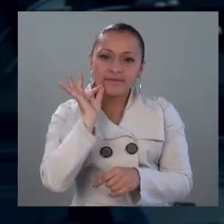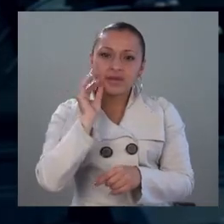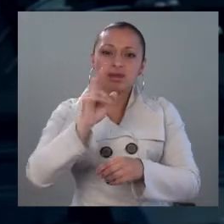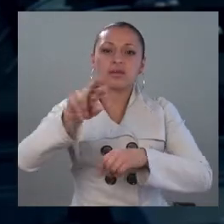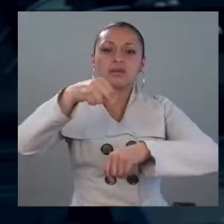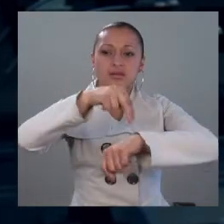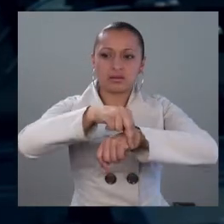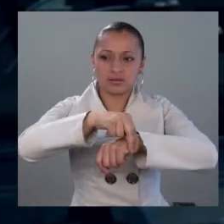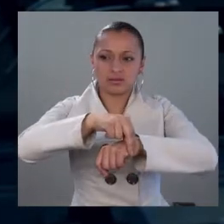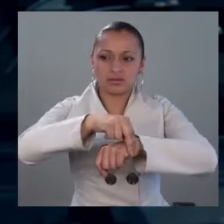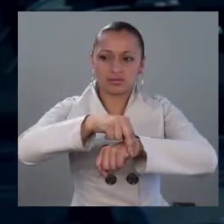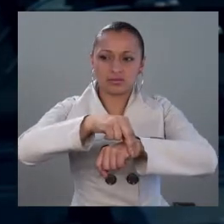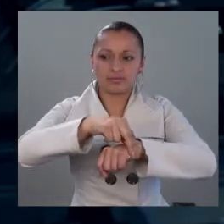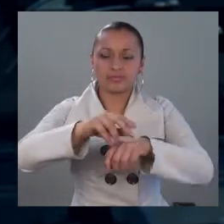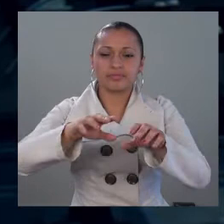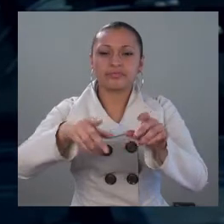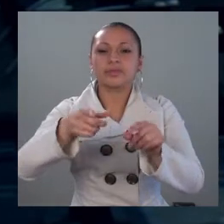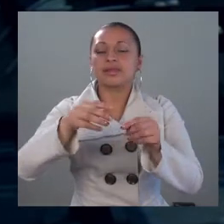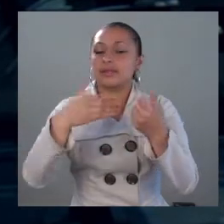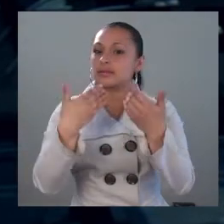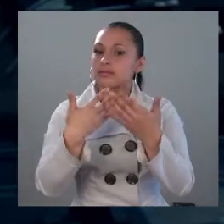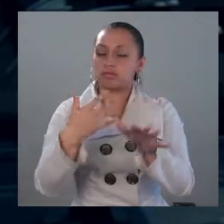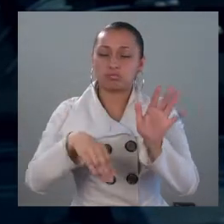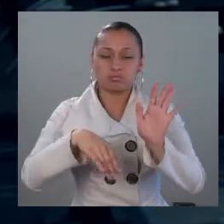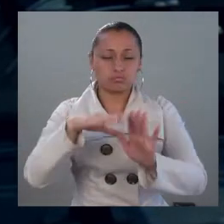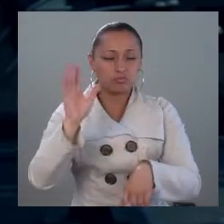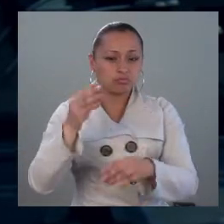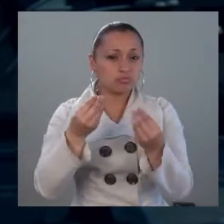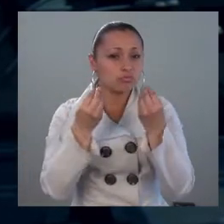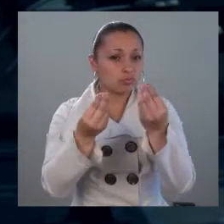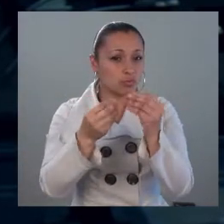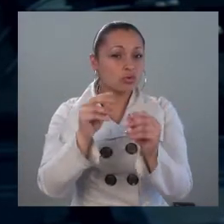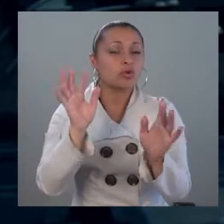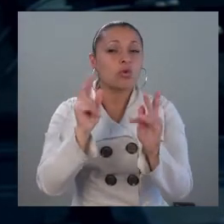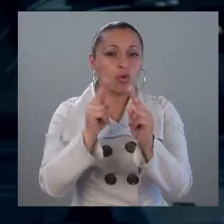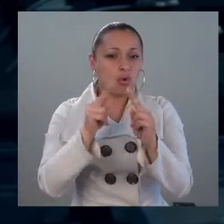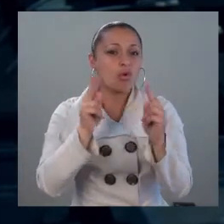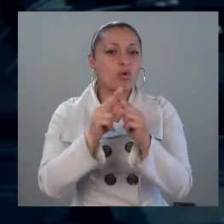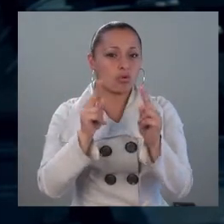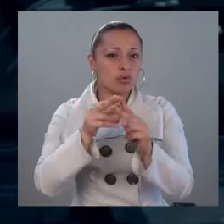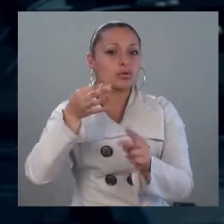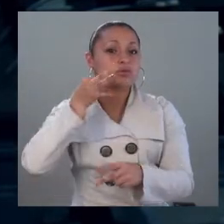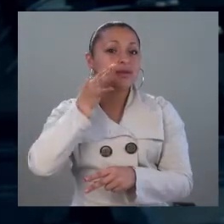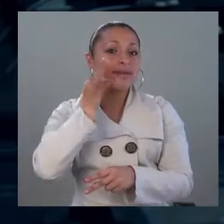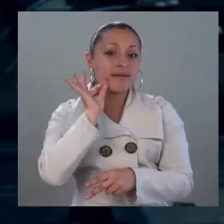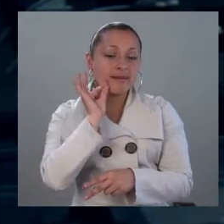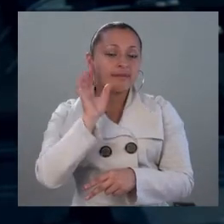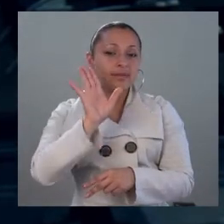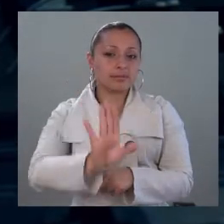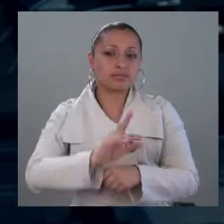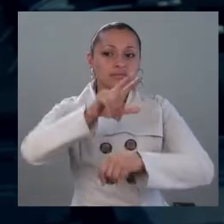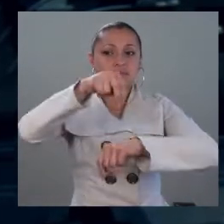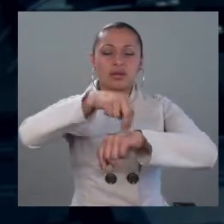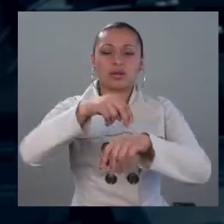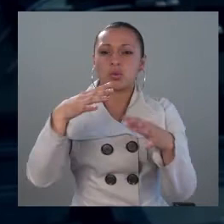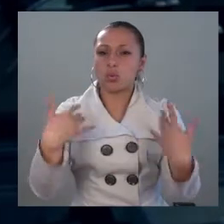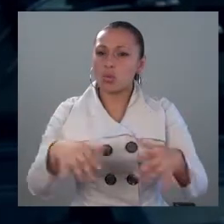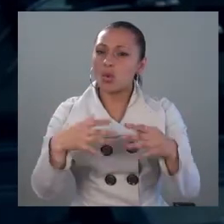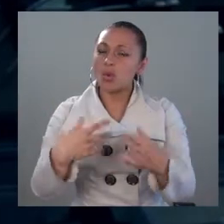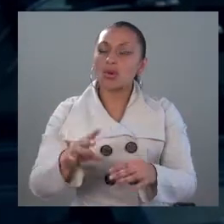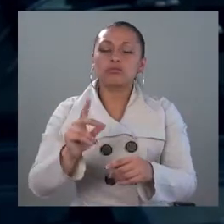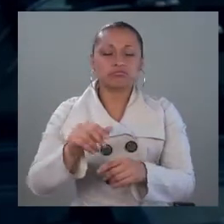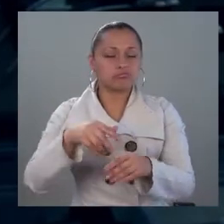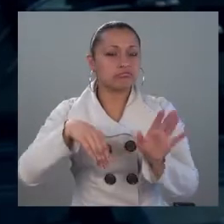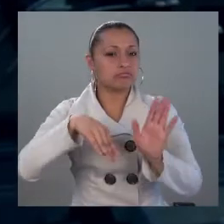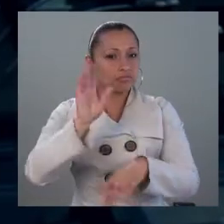café de Nariño. Ya sea muy conocido en Corea y cada vez aumentando los intereses de los